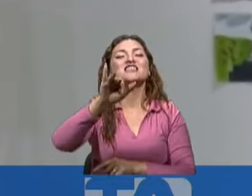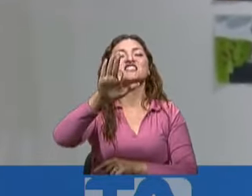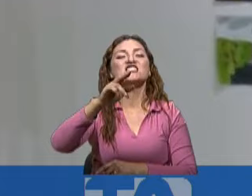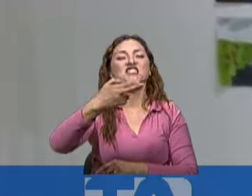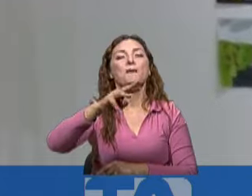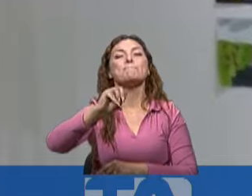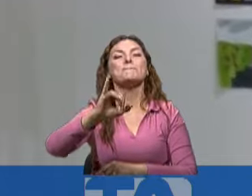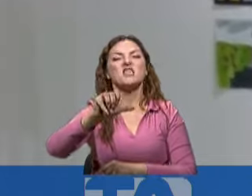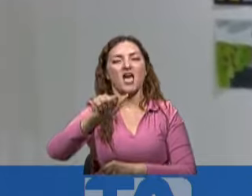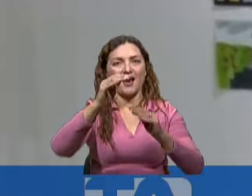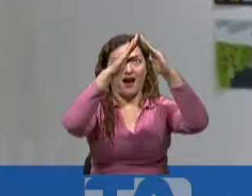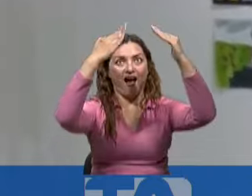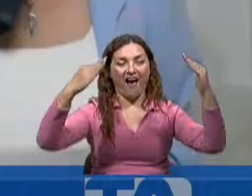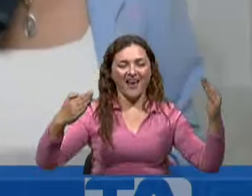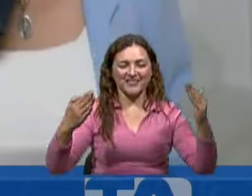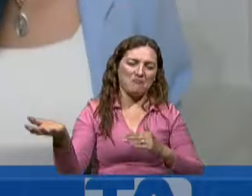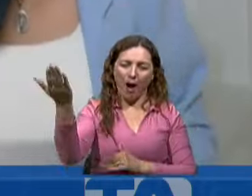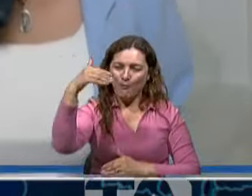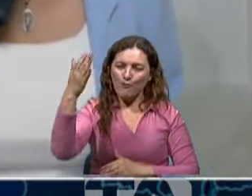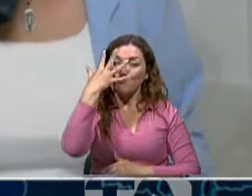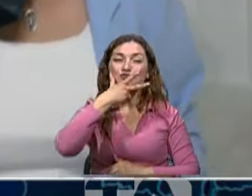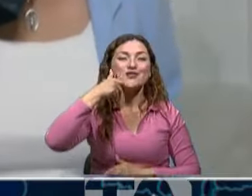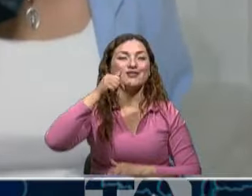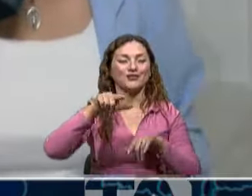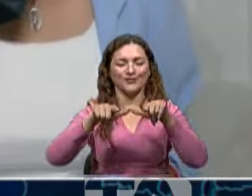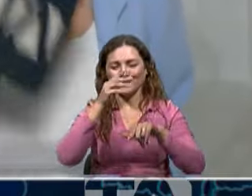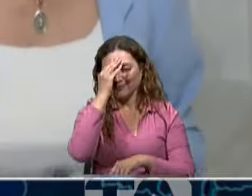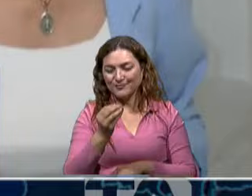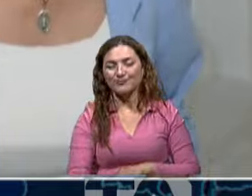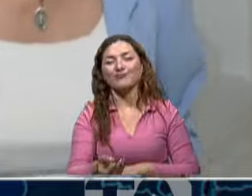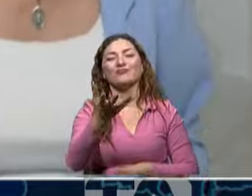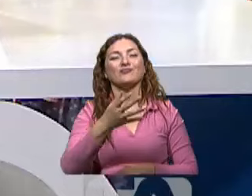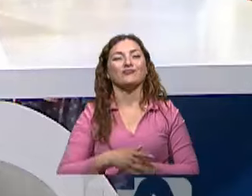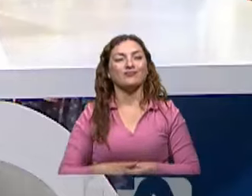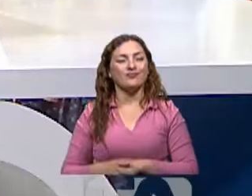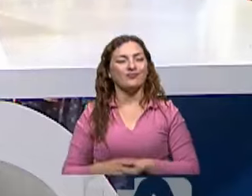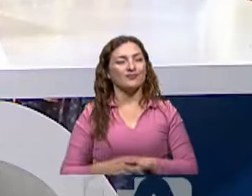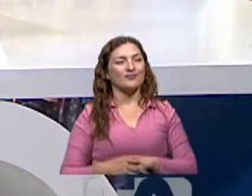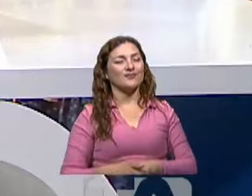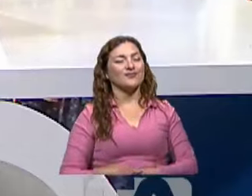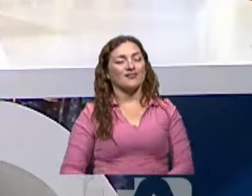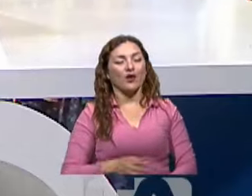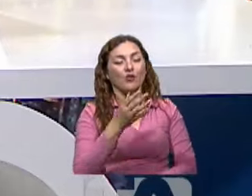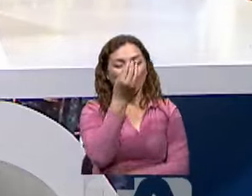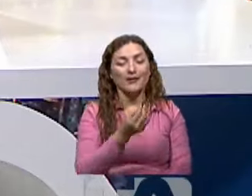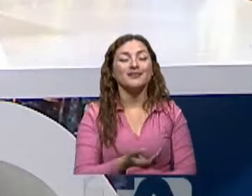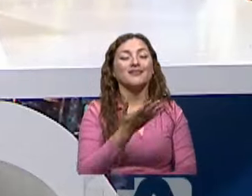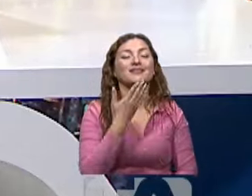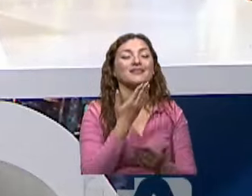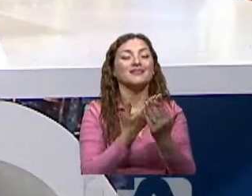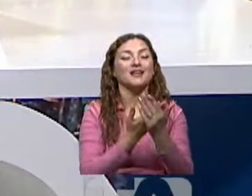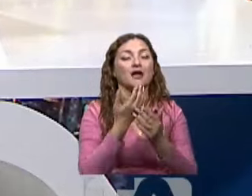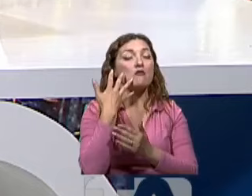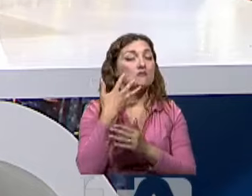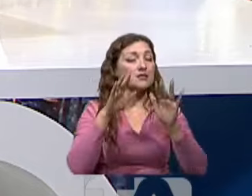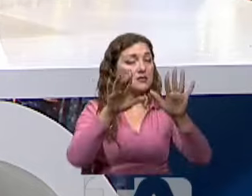en el Palacio de Cristal. Allá, chicas, anímense, está bien bonito este lugar. Buen día. Buen día, gracias, Michelle. Les contamos que este 17 de